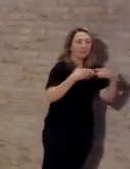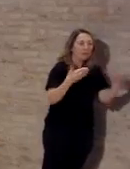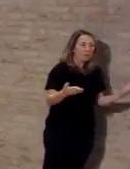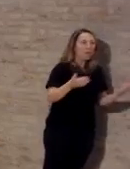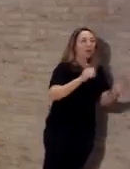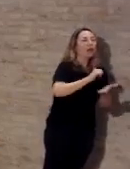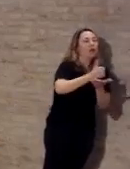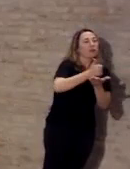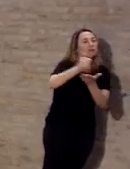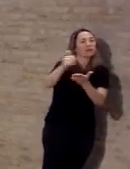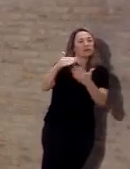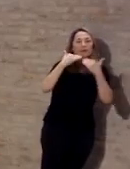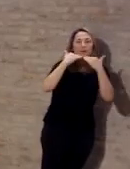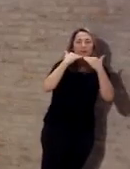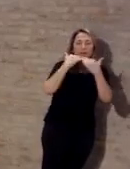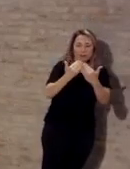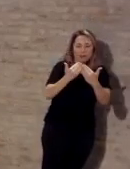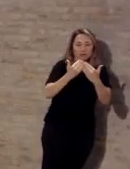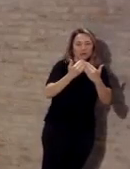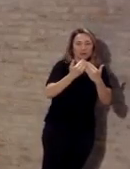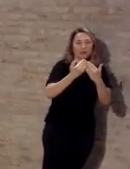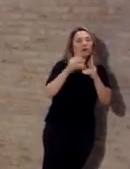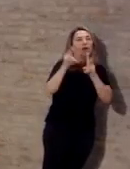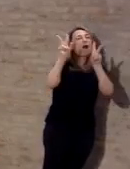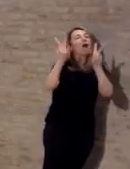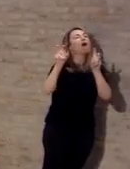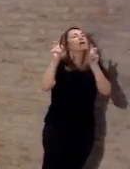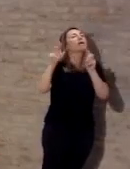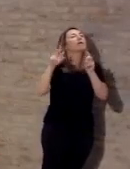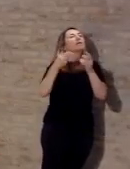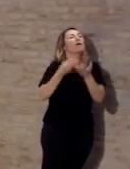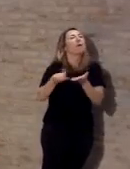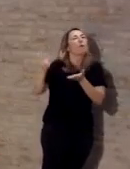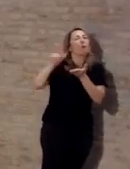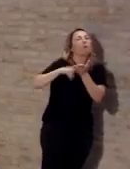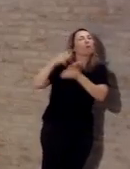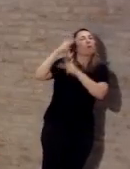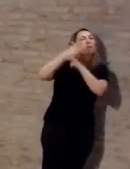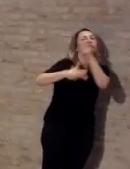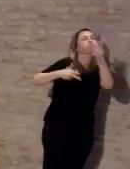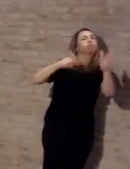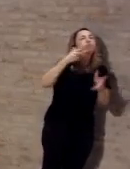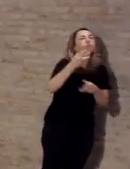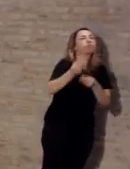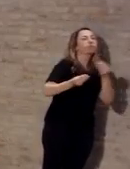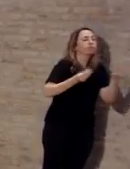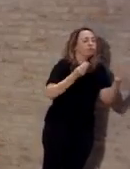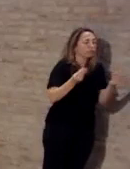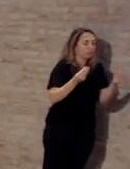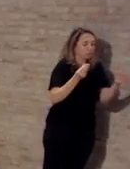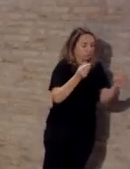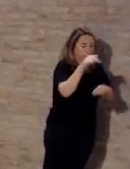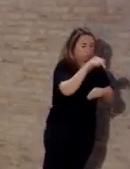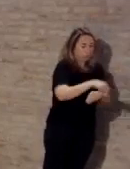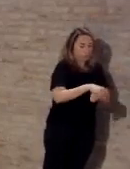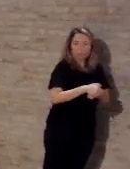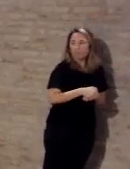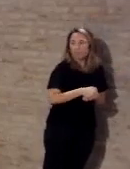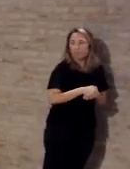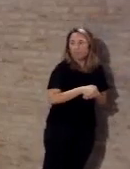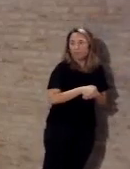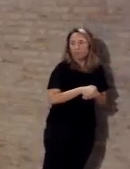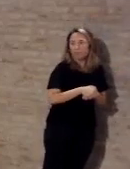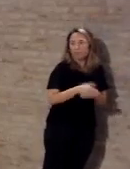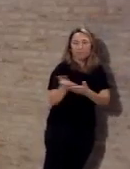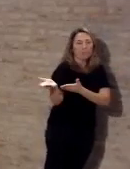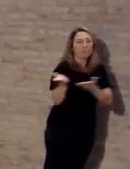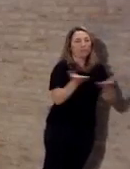bueno Muchas gracias chicas retomando un poco lo que estaban planteando ustedes Bueno justamente